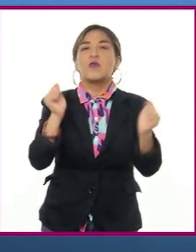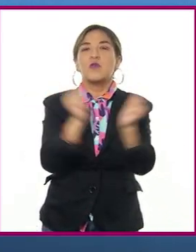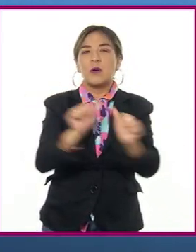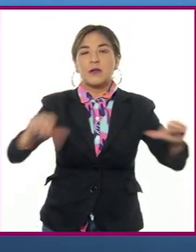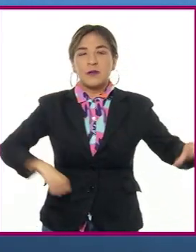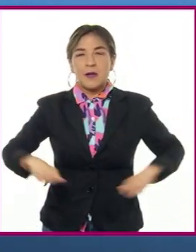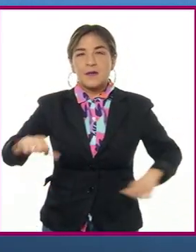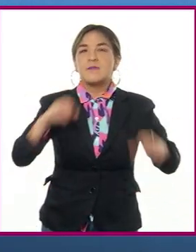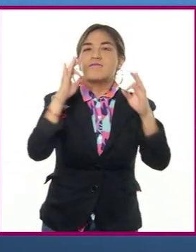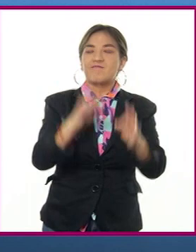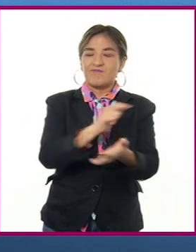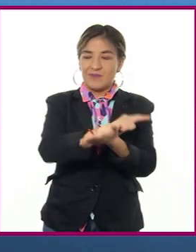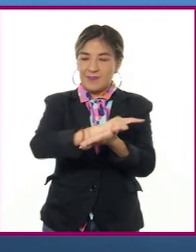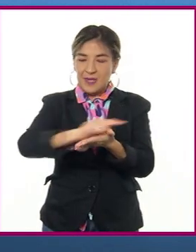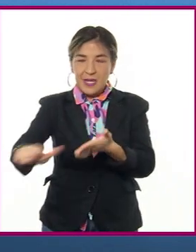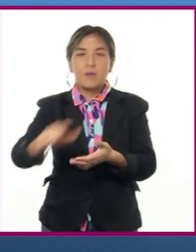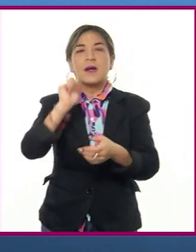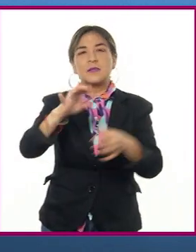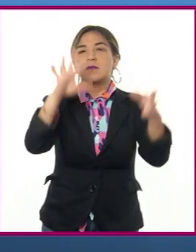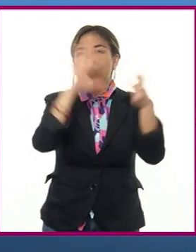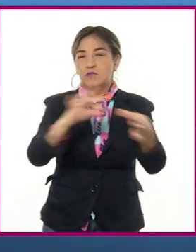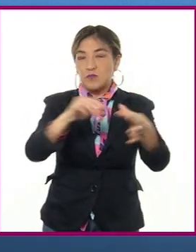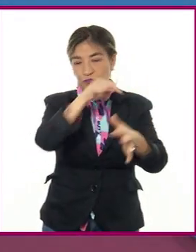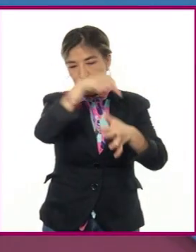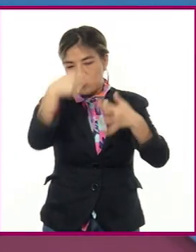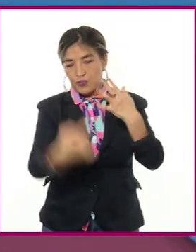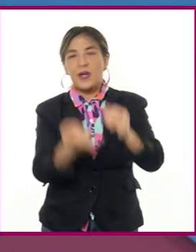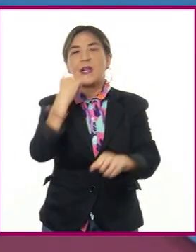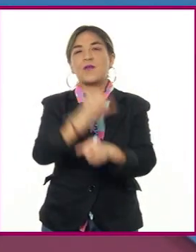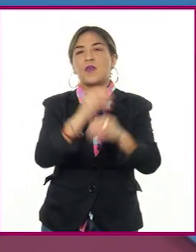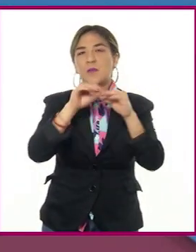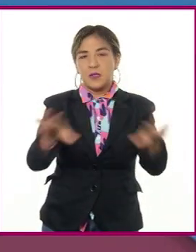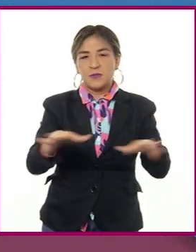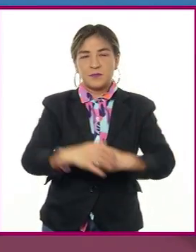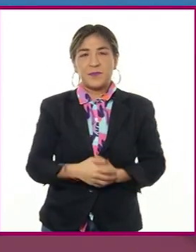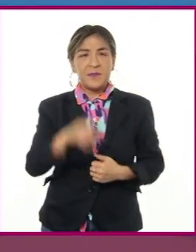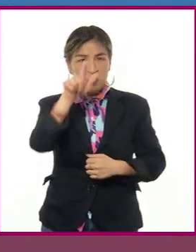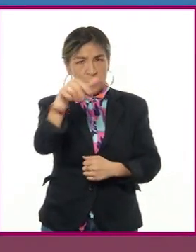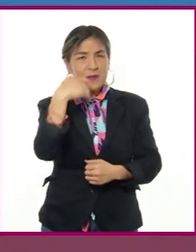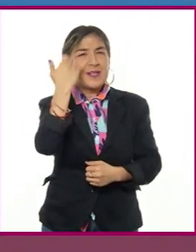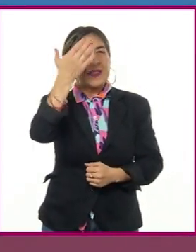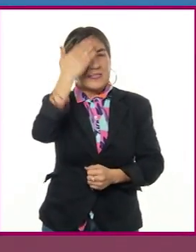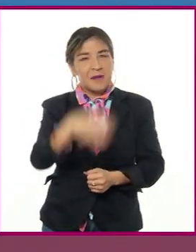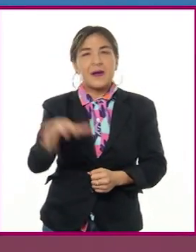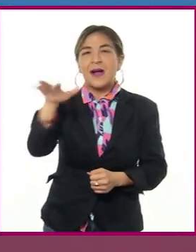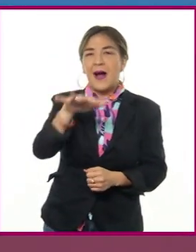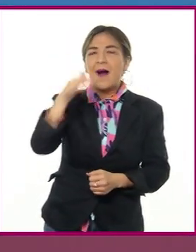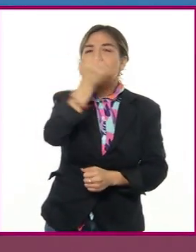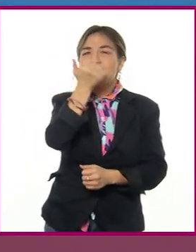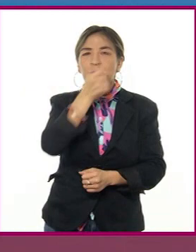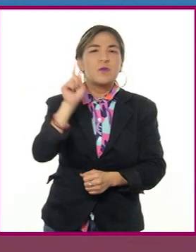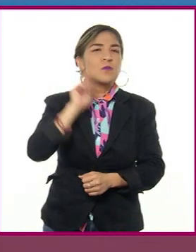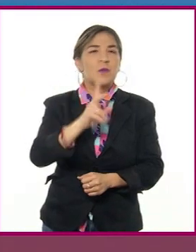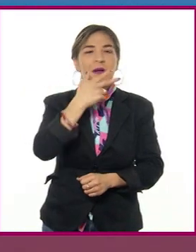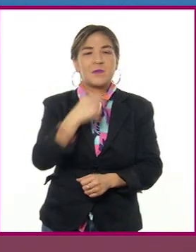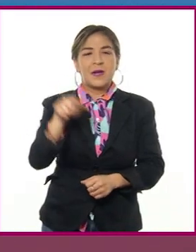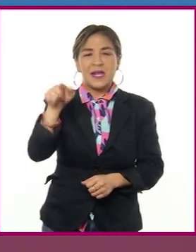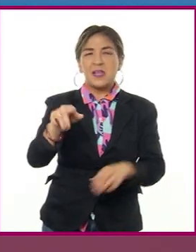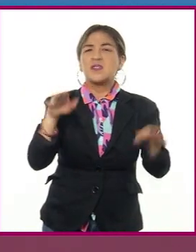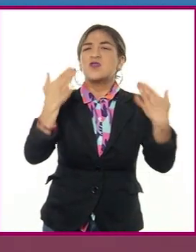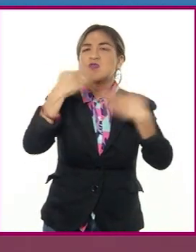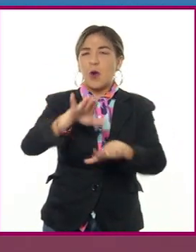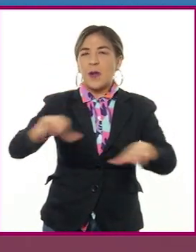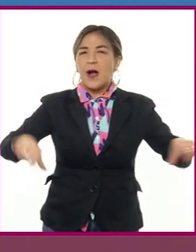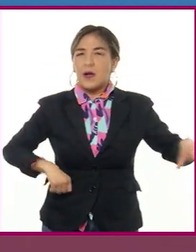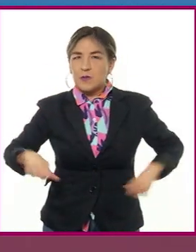mecanismos de transparencia y de rendición de cuentas. ¿Les gustaría saber qué piensan las alumnas y alumnos del actuar de